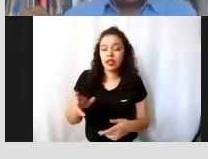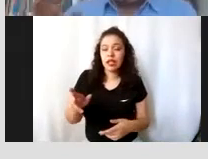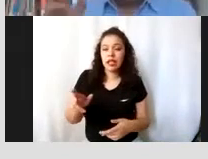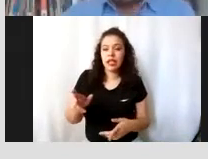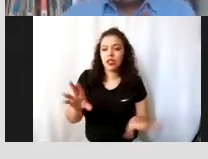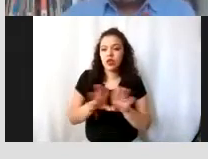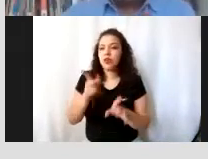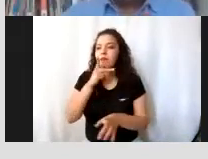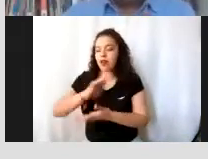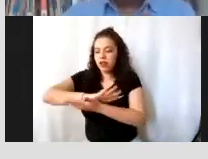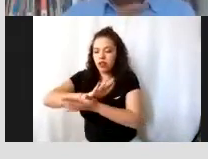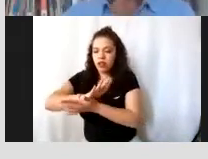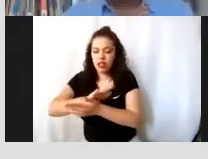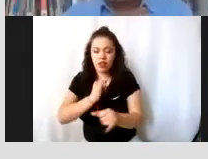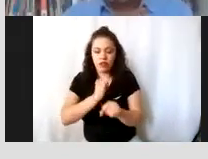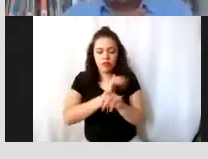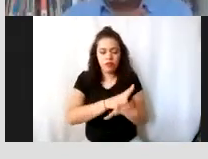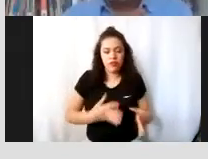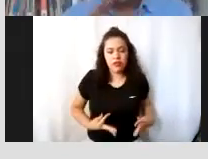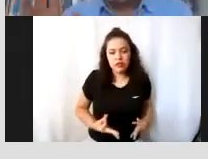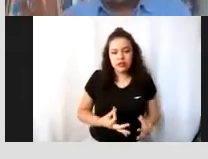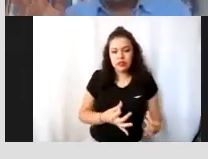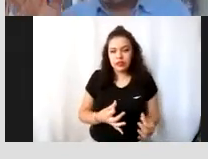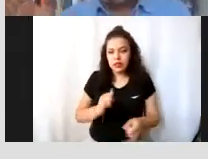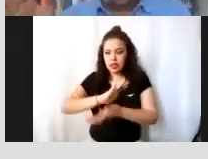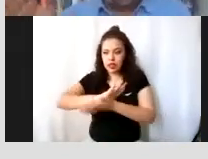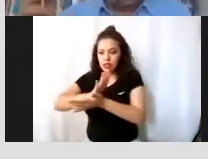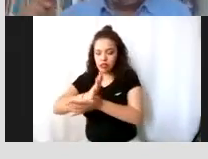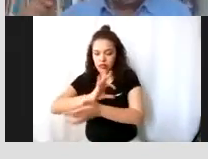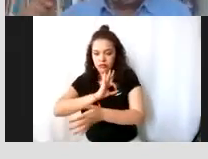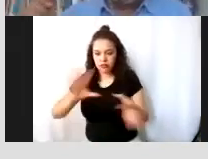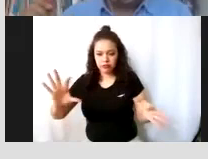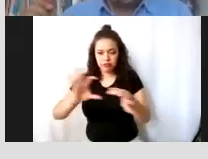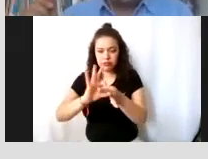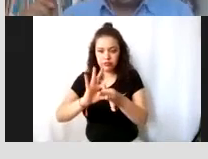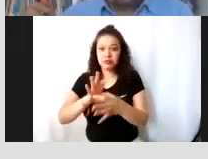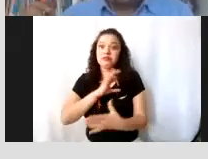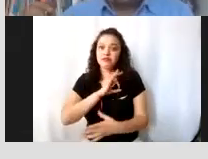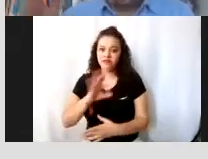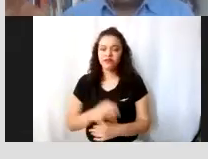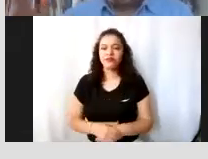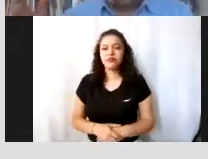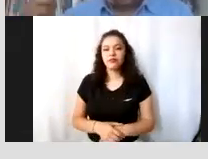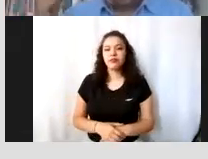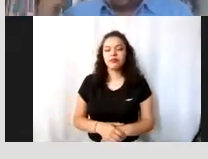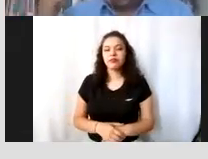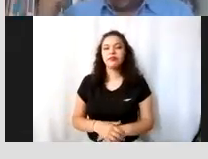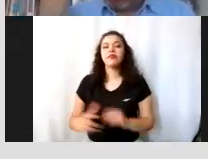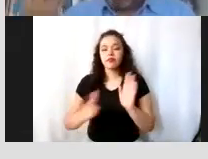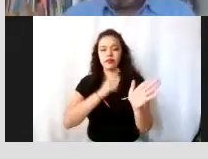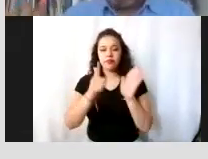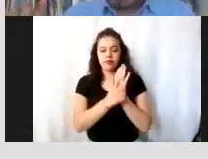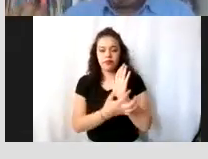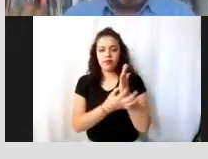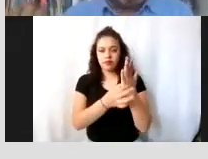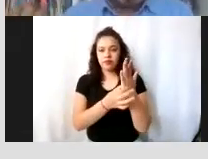discriminación. Dato sensible, dato personal sensible, es aquel que puede dar origen a discriminación. Y la ley lo señala, por